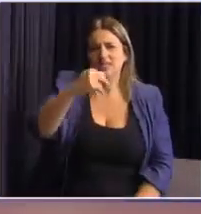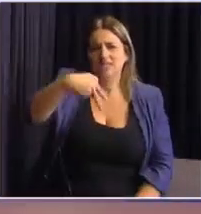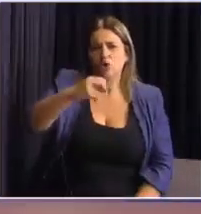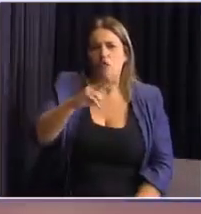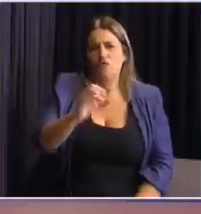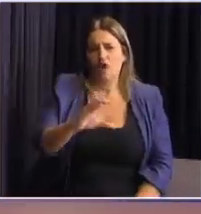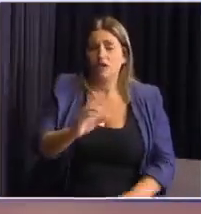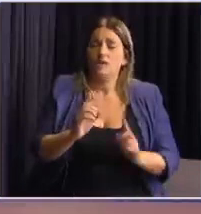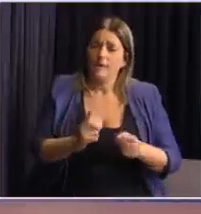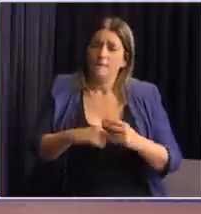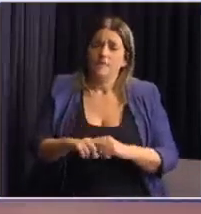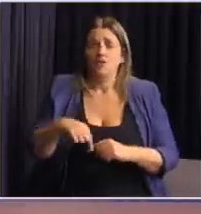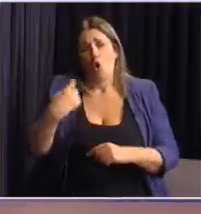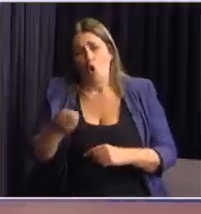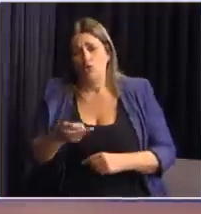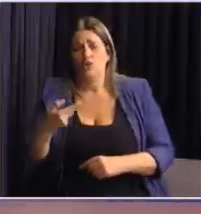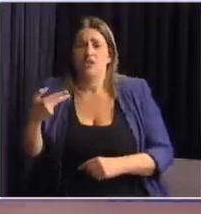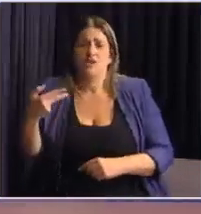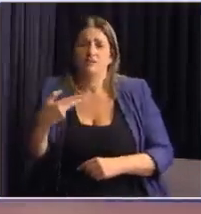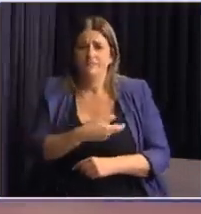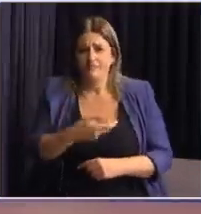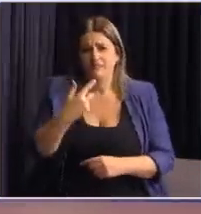terminando el aumento de las vacunas de Pfizer.